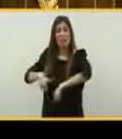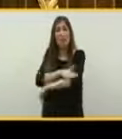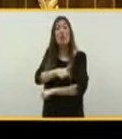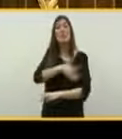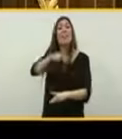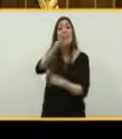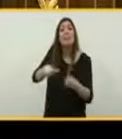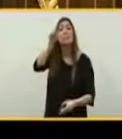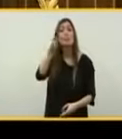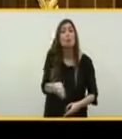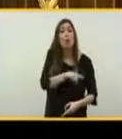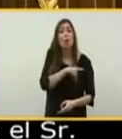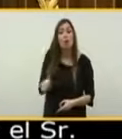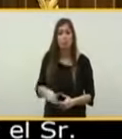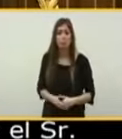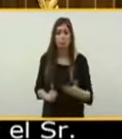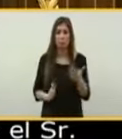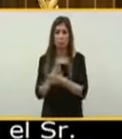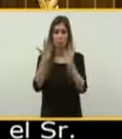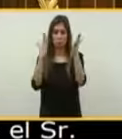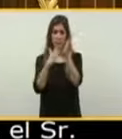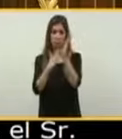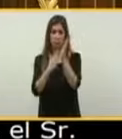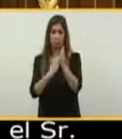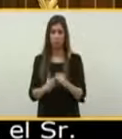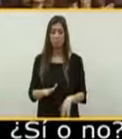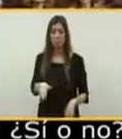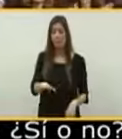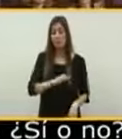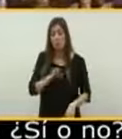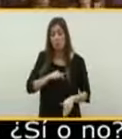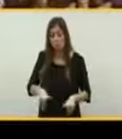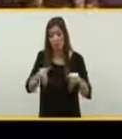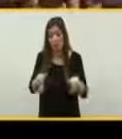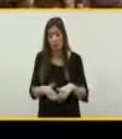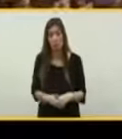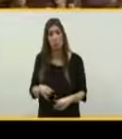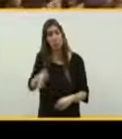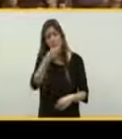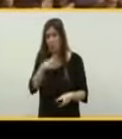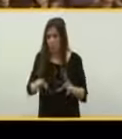o no? Señorías. Señor candidato, concluya, por favor.